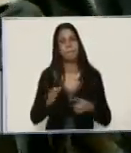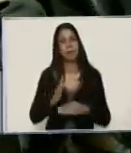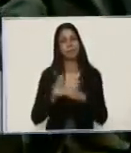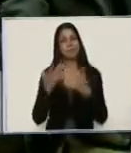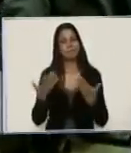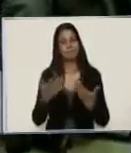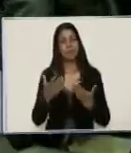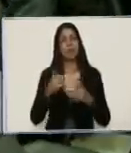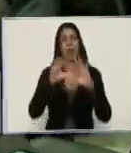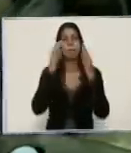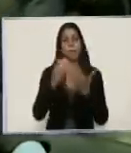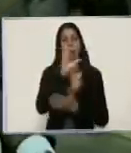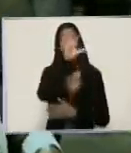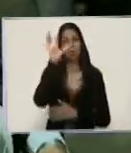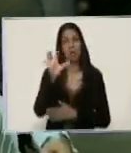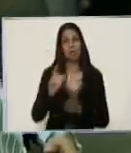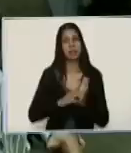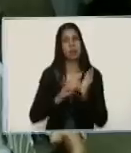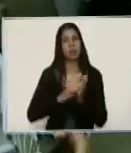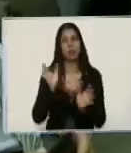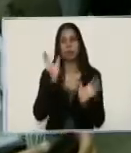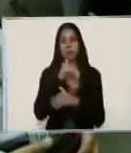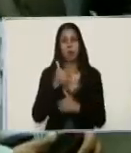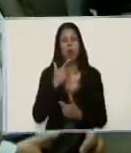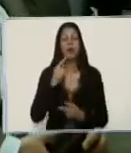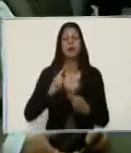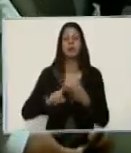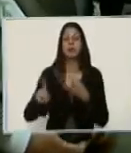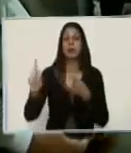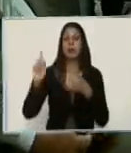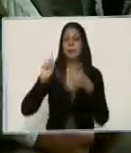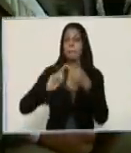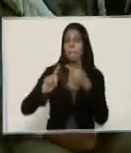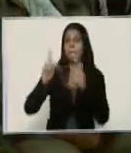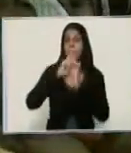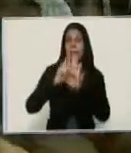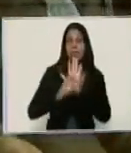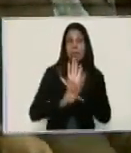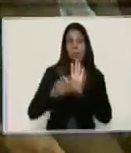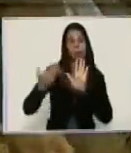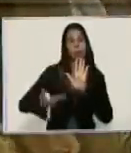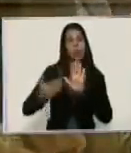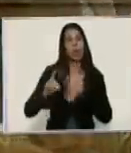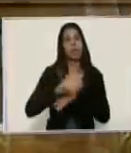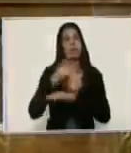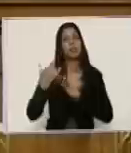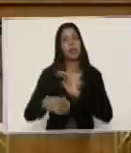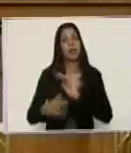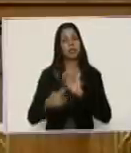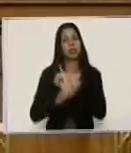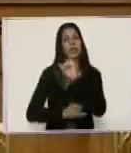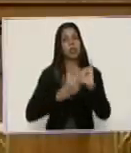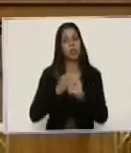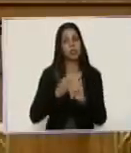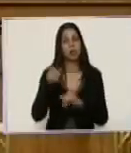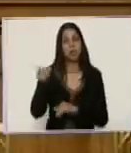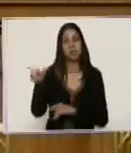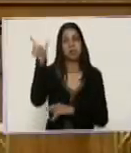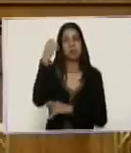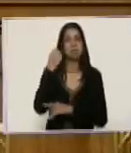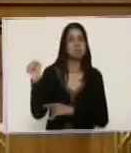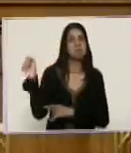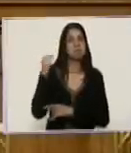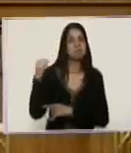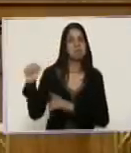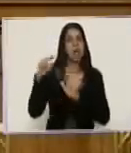distintas naciones. Había hablado de los principios fundamentales del derecho internacional. Ha incumplido con todos los estatutos, como lo